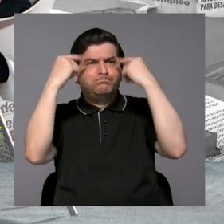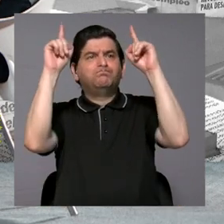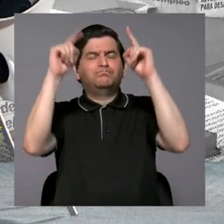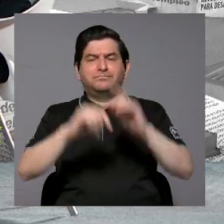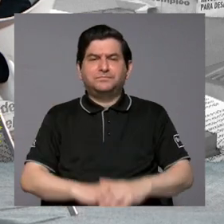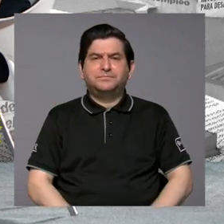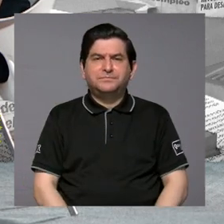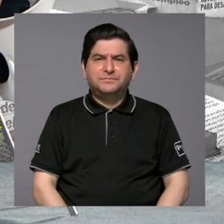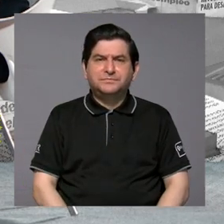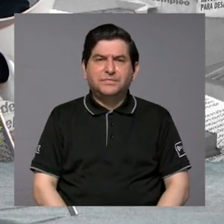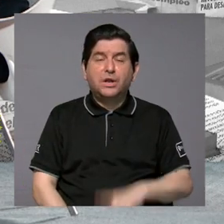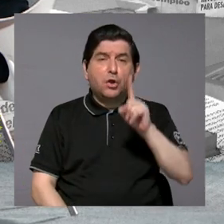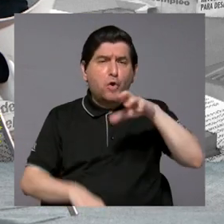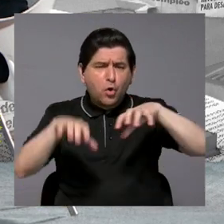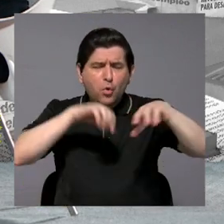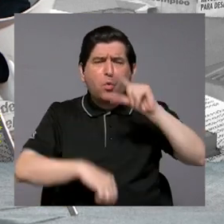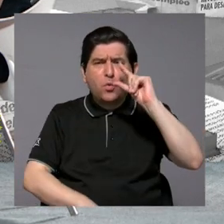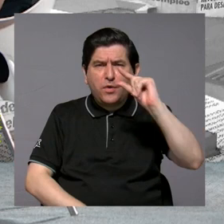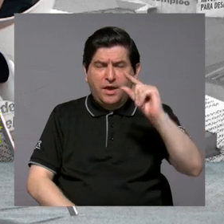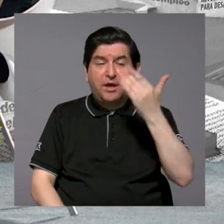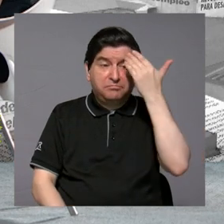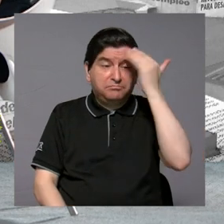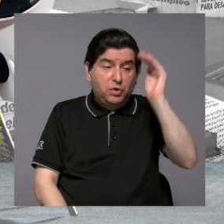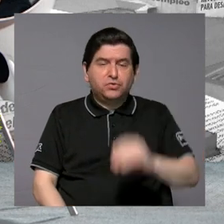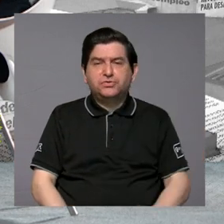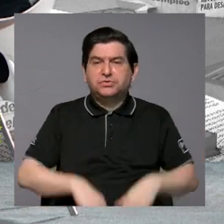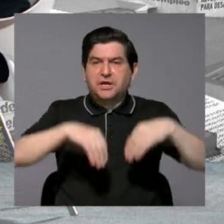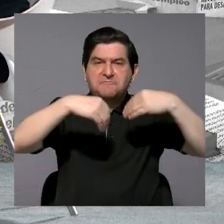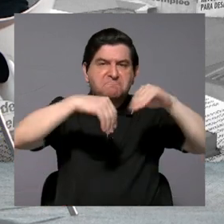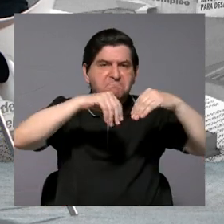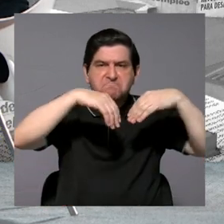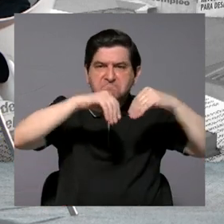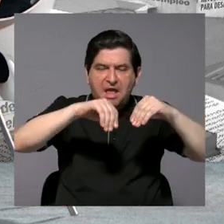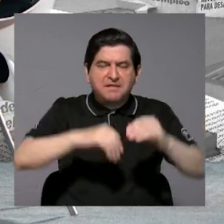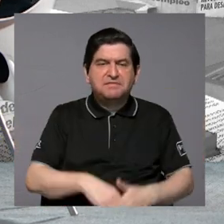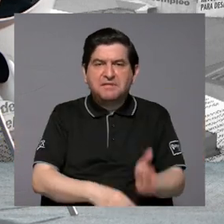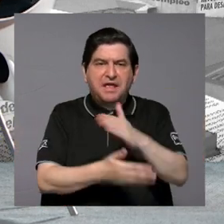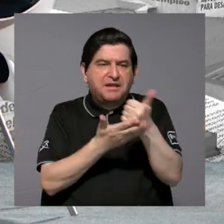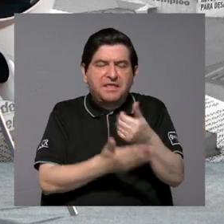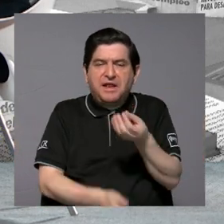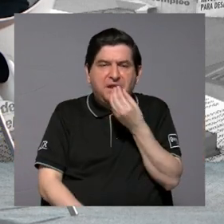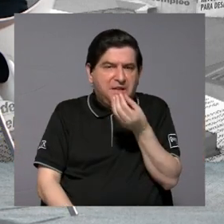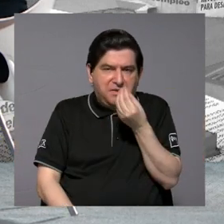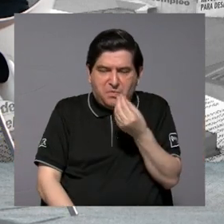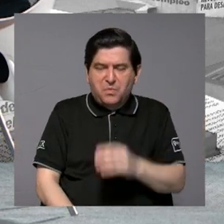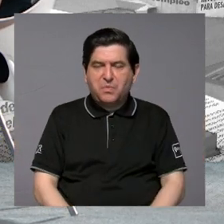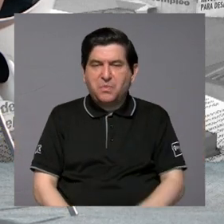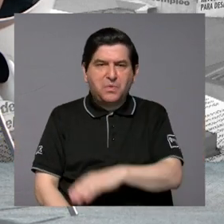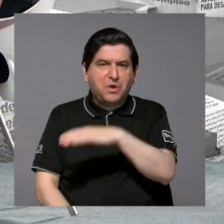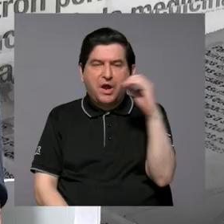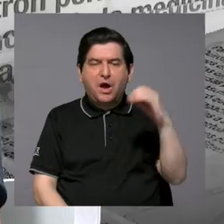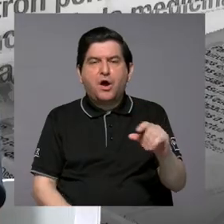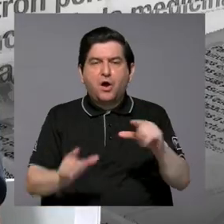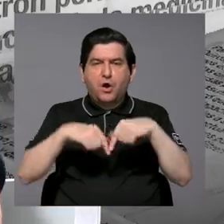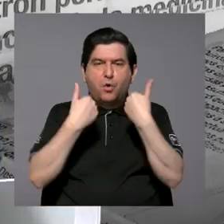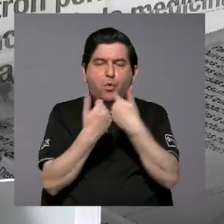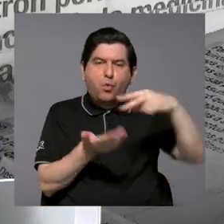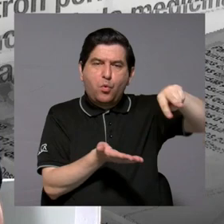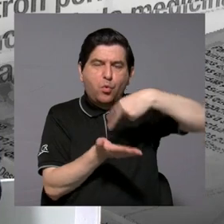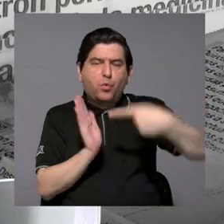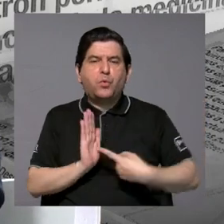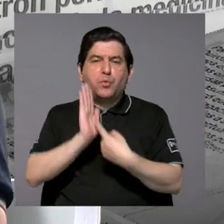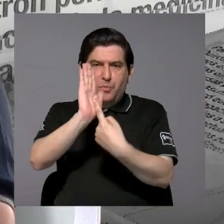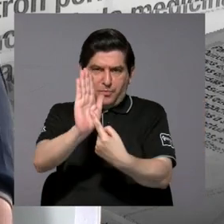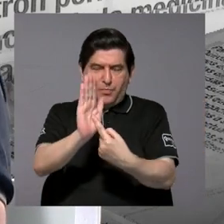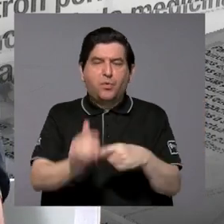éxito inclusive con una actividad pequeñita no sé una venta de de de algo de comidita o un grupo de